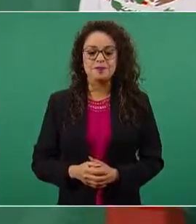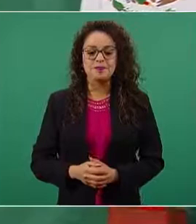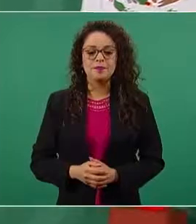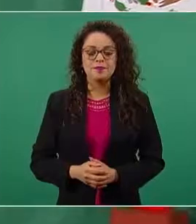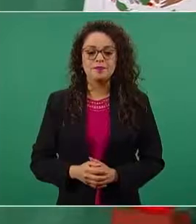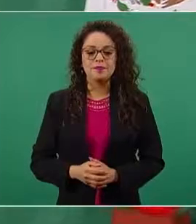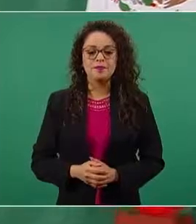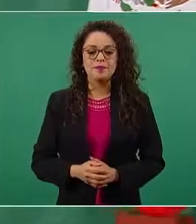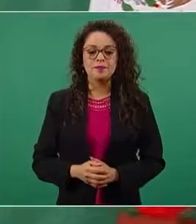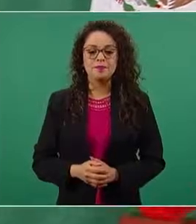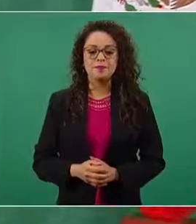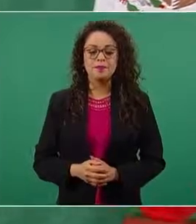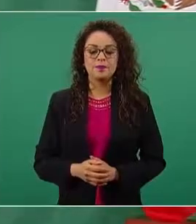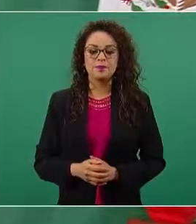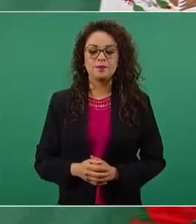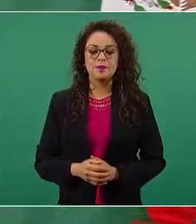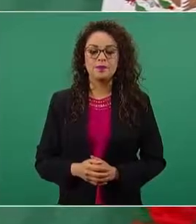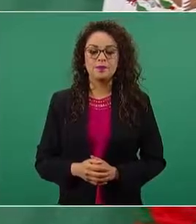A partir de ahí